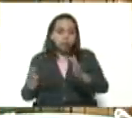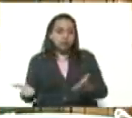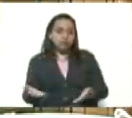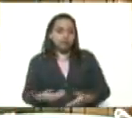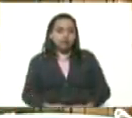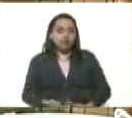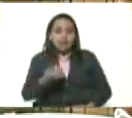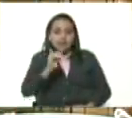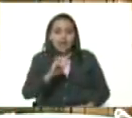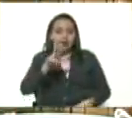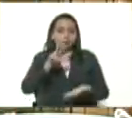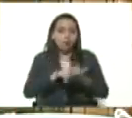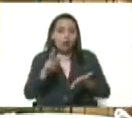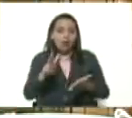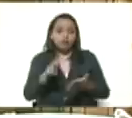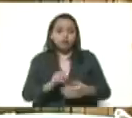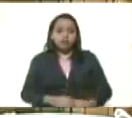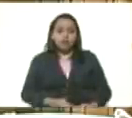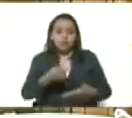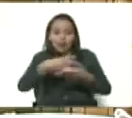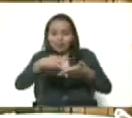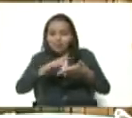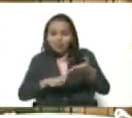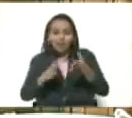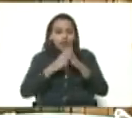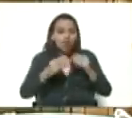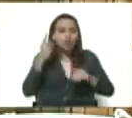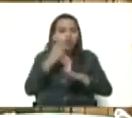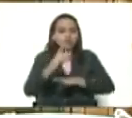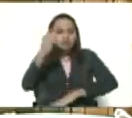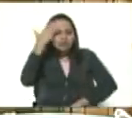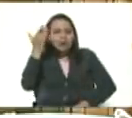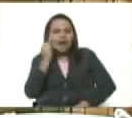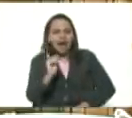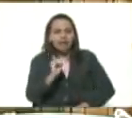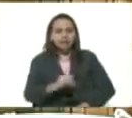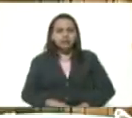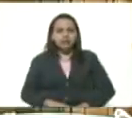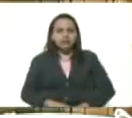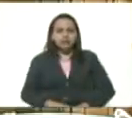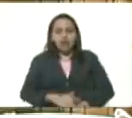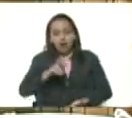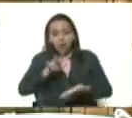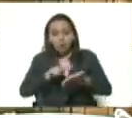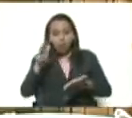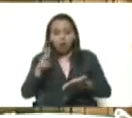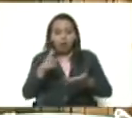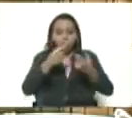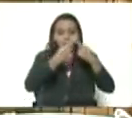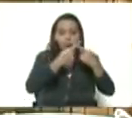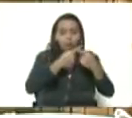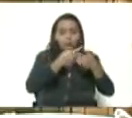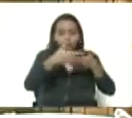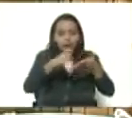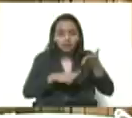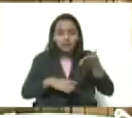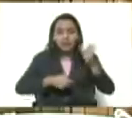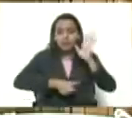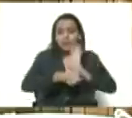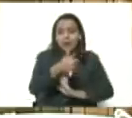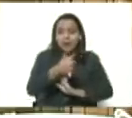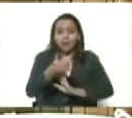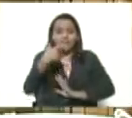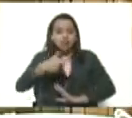Eso está comprobado matemáticamente, todos debemos saberlo, está comprobado matemáticamente que mientras más